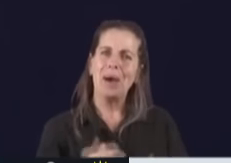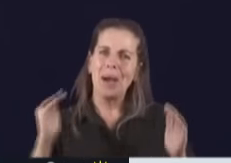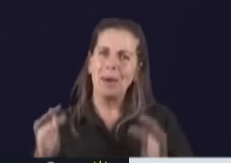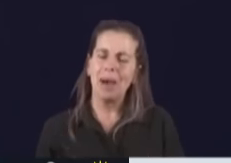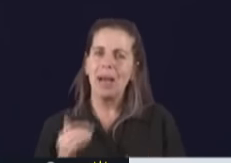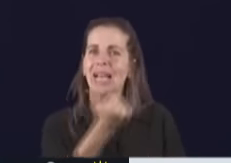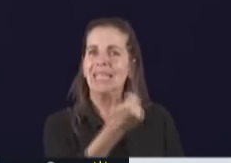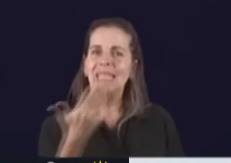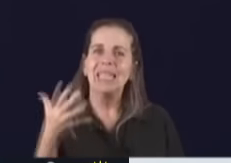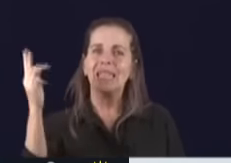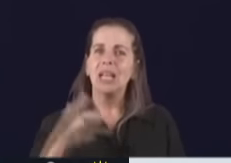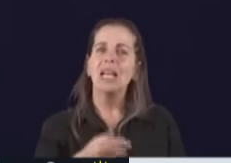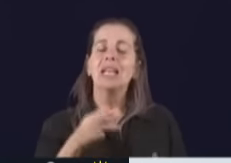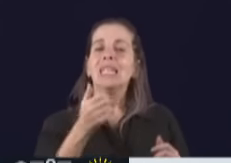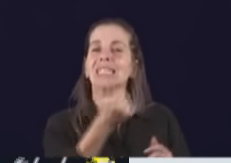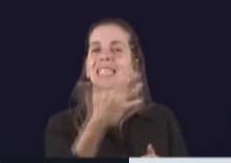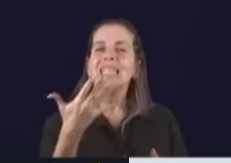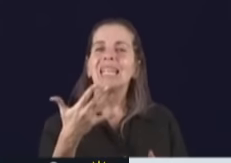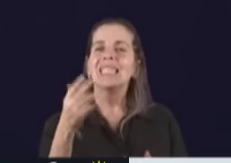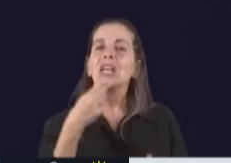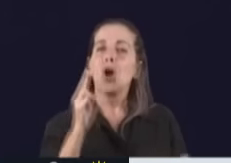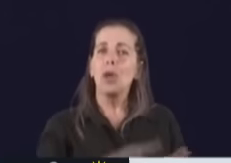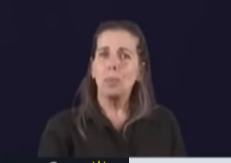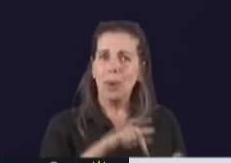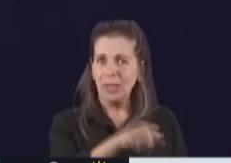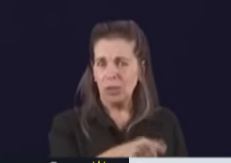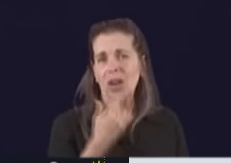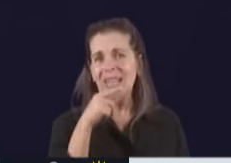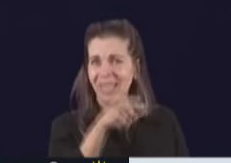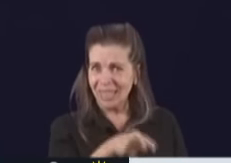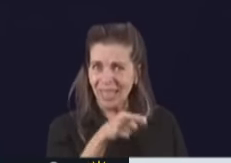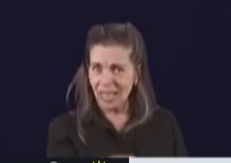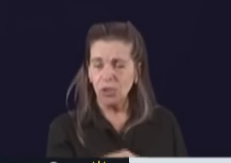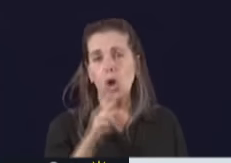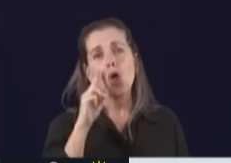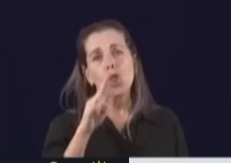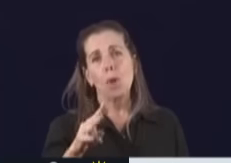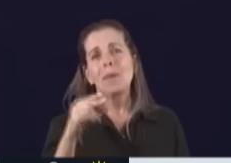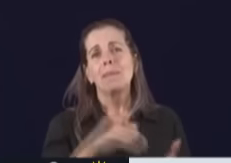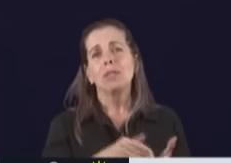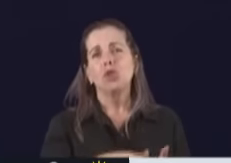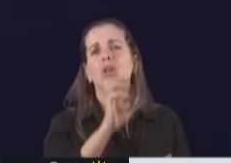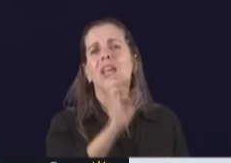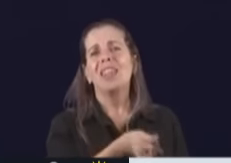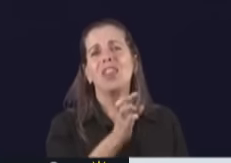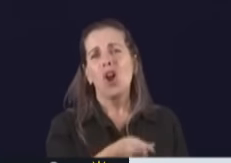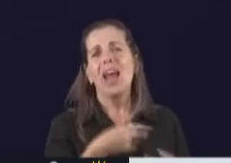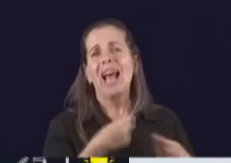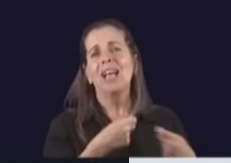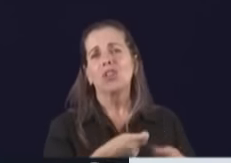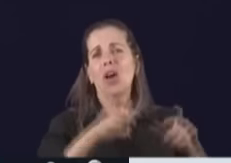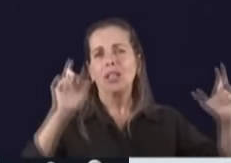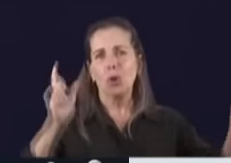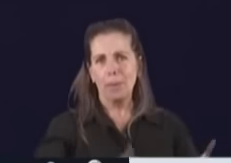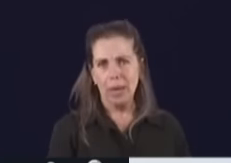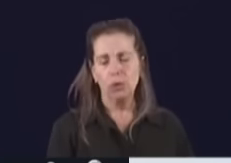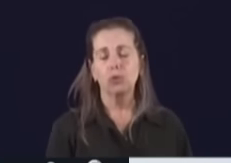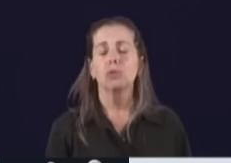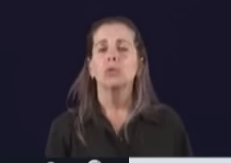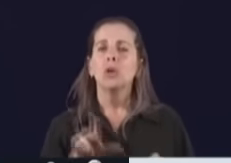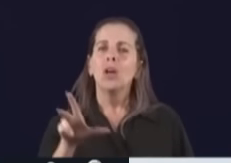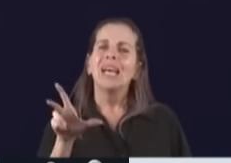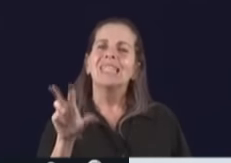un ahorro de 2.000 millones de dólares anuales en gastos. Entre otras cosas, se disolvieron 30 fondos